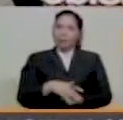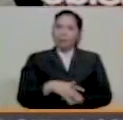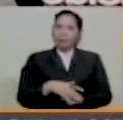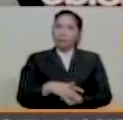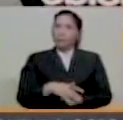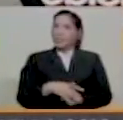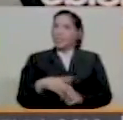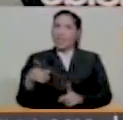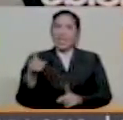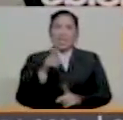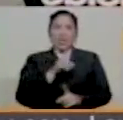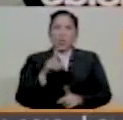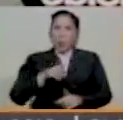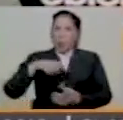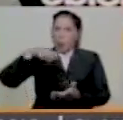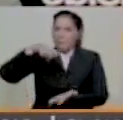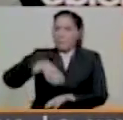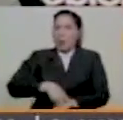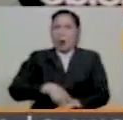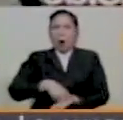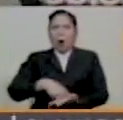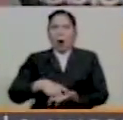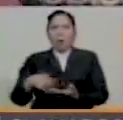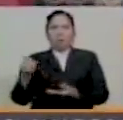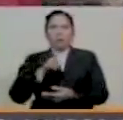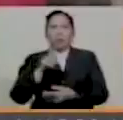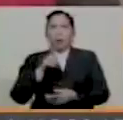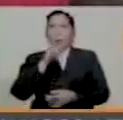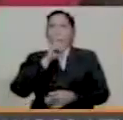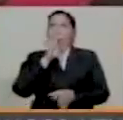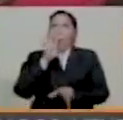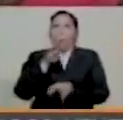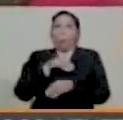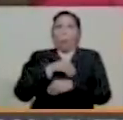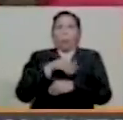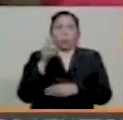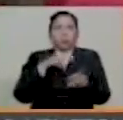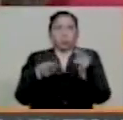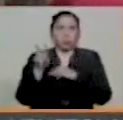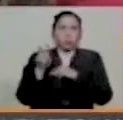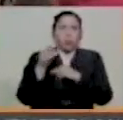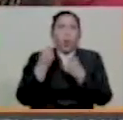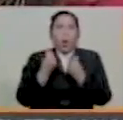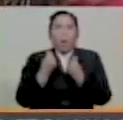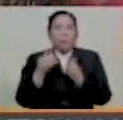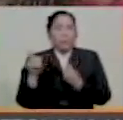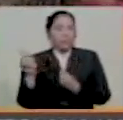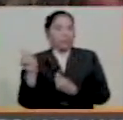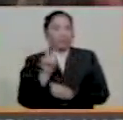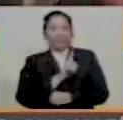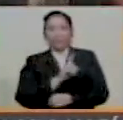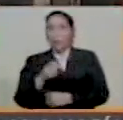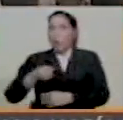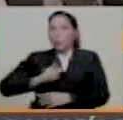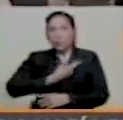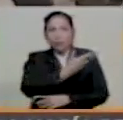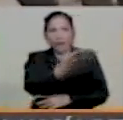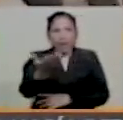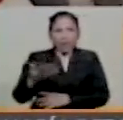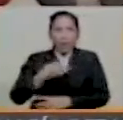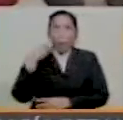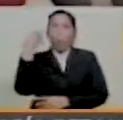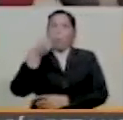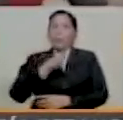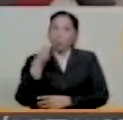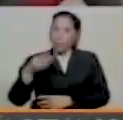pretenden humillarnos, ni avergonzarnos los que no tienen ninguna autoridad para avergonzarnos. Ustedes son la juventud venezolana